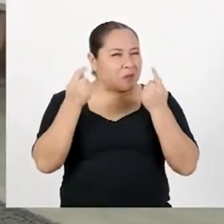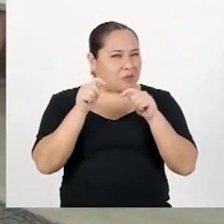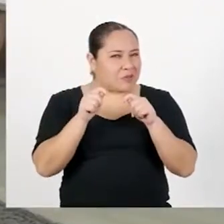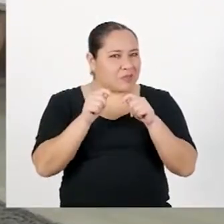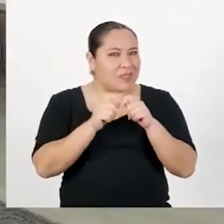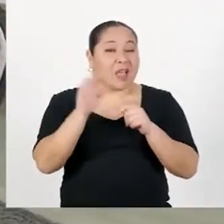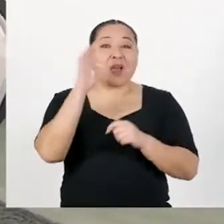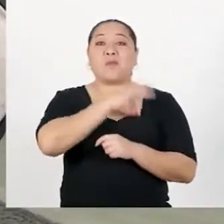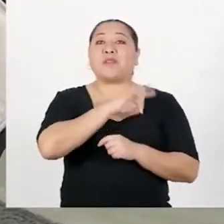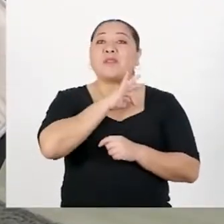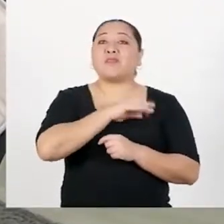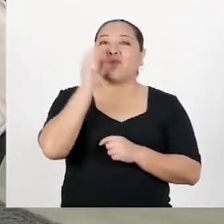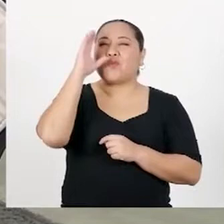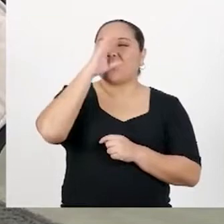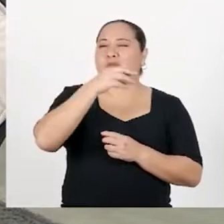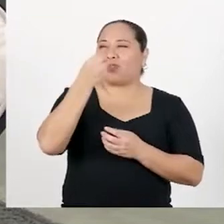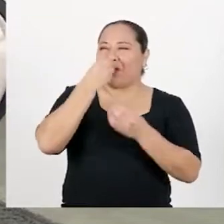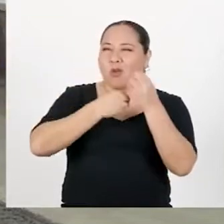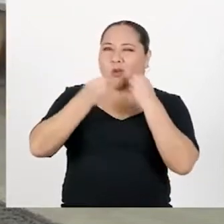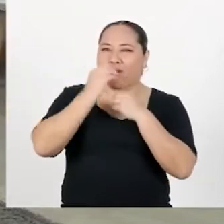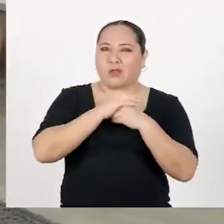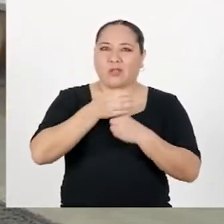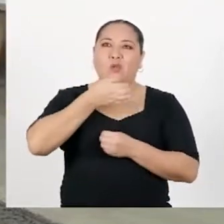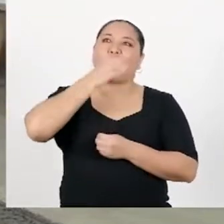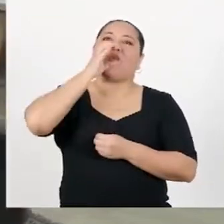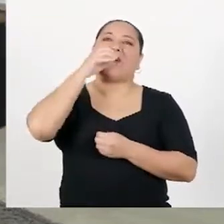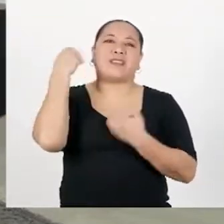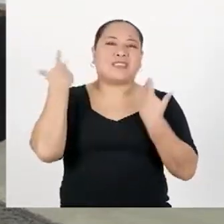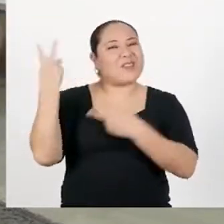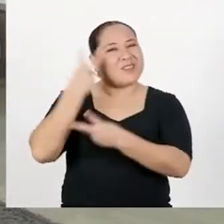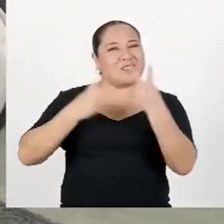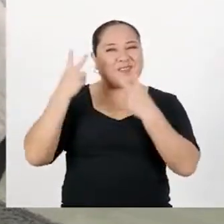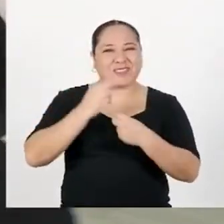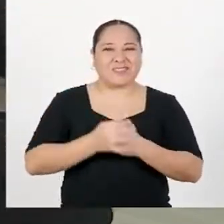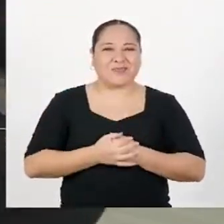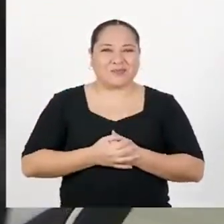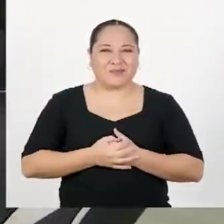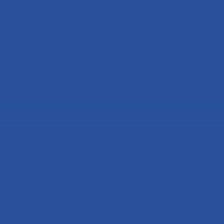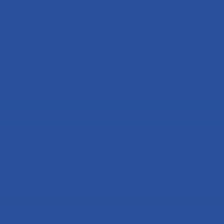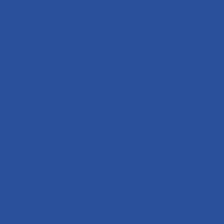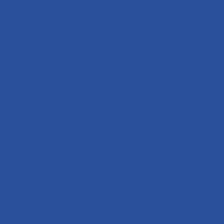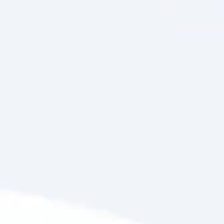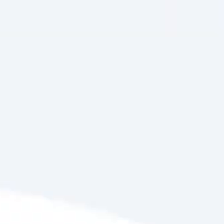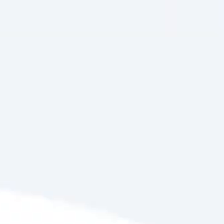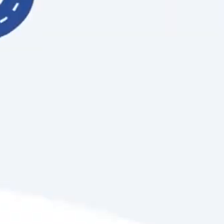pausa? Aprovecho y busco algo de comer y de tomar. ¡Ya volvemos!